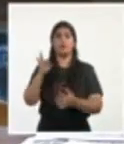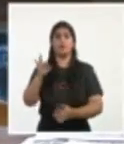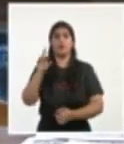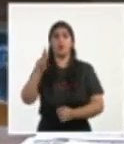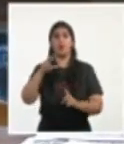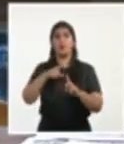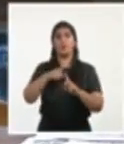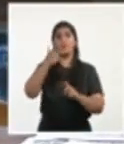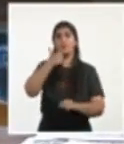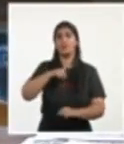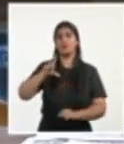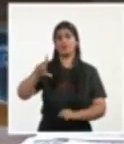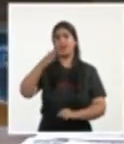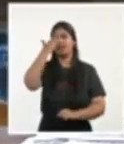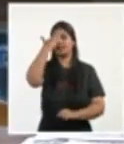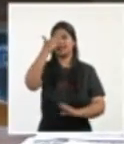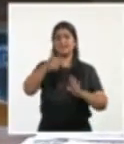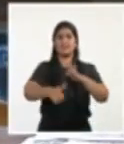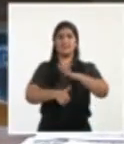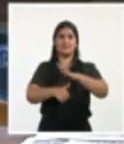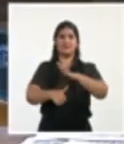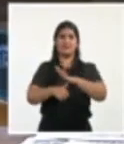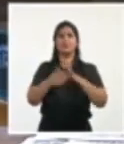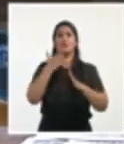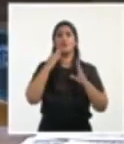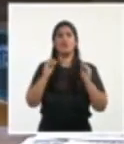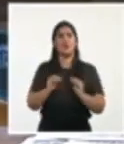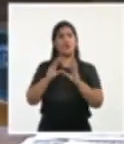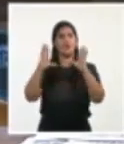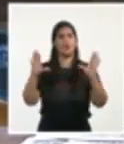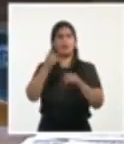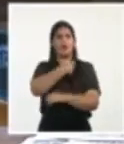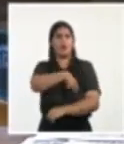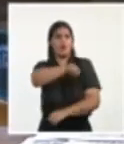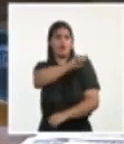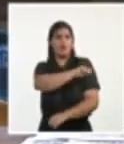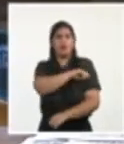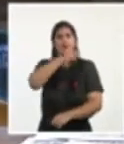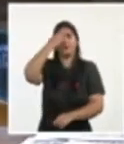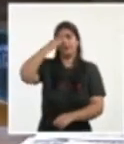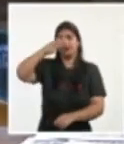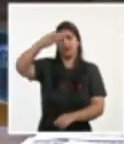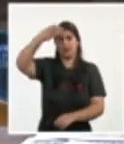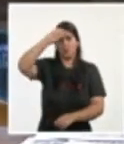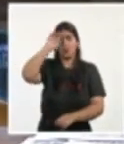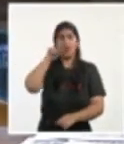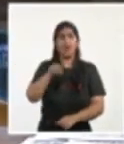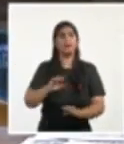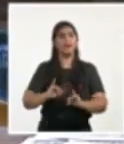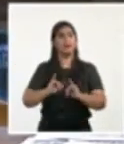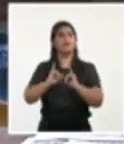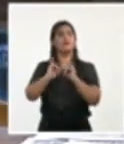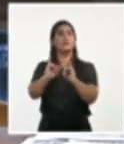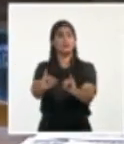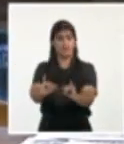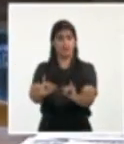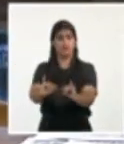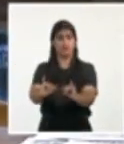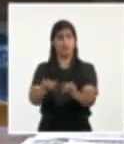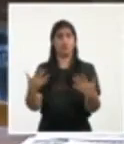pueblo. Yo creo que usted ha dado cifras que ubican a Cuba con relación al